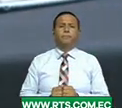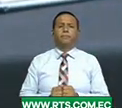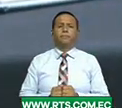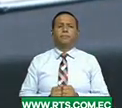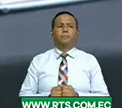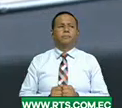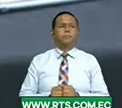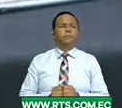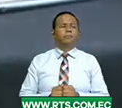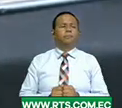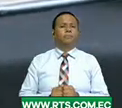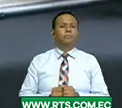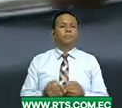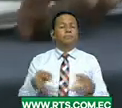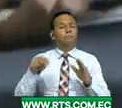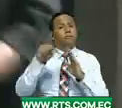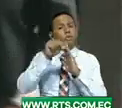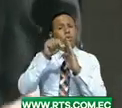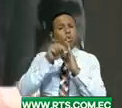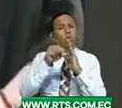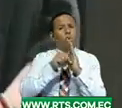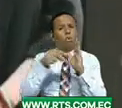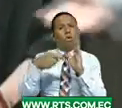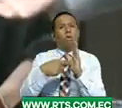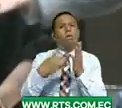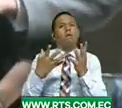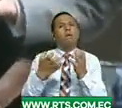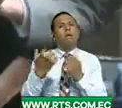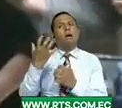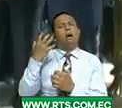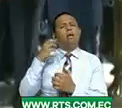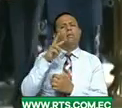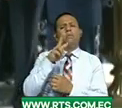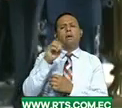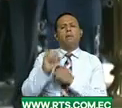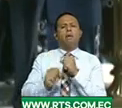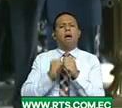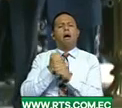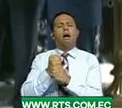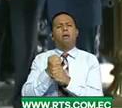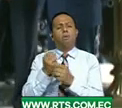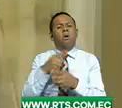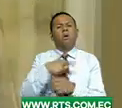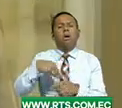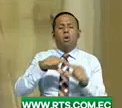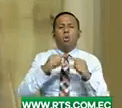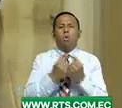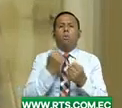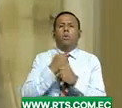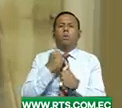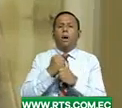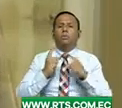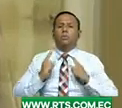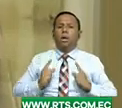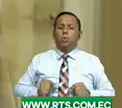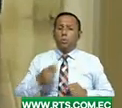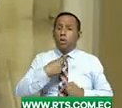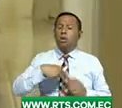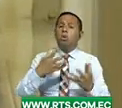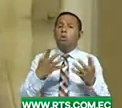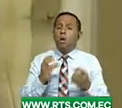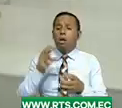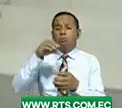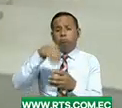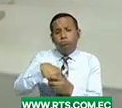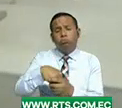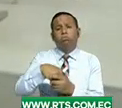Es una normativa anhelada desde hace más de 20 años por el gremio de trabajadores de la salud, quienes buscan garantizar la estabilidad laboral del personal de